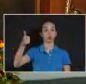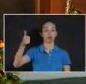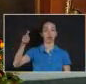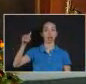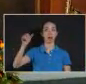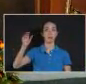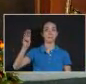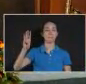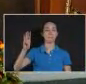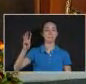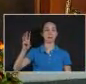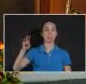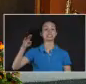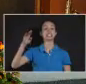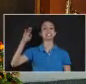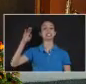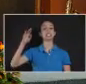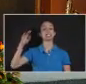a su hermano,